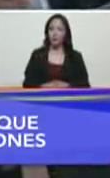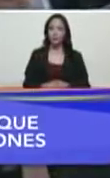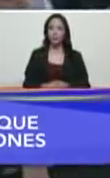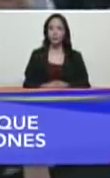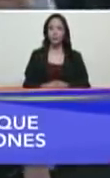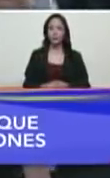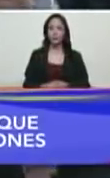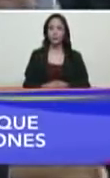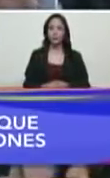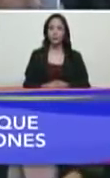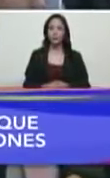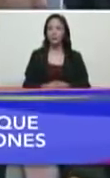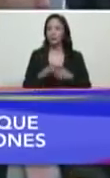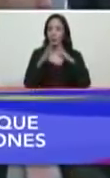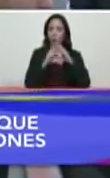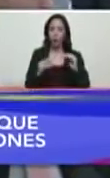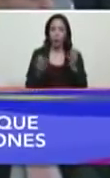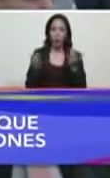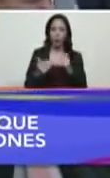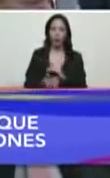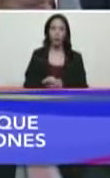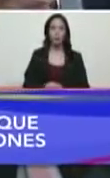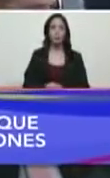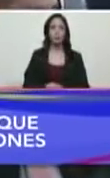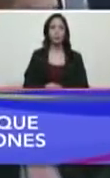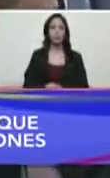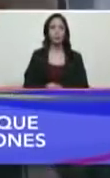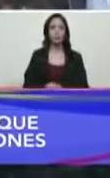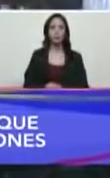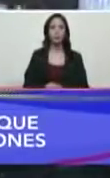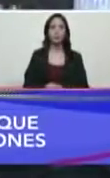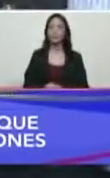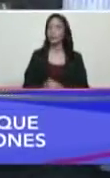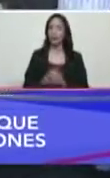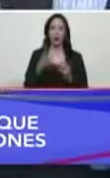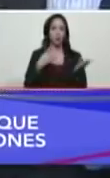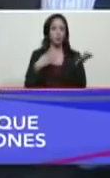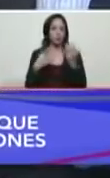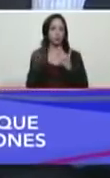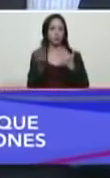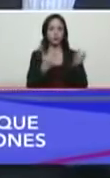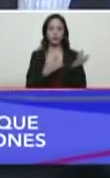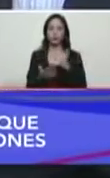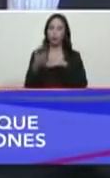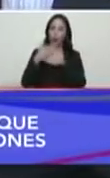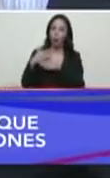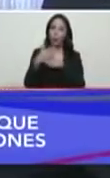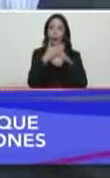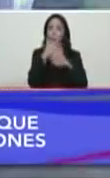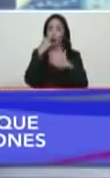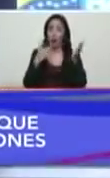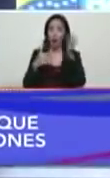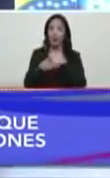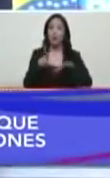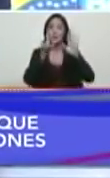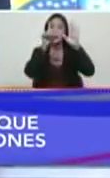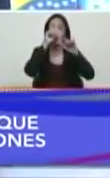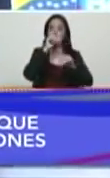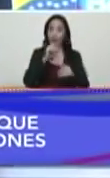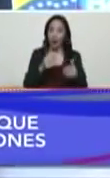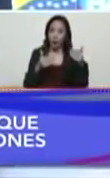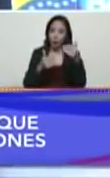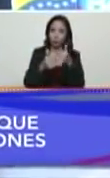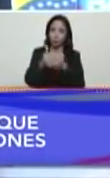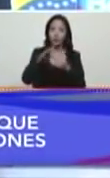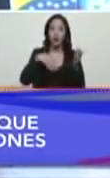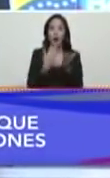A traerlo todo y seguir transitando para los próximos 6 años.